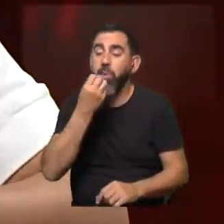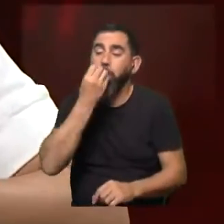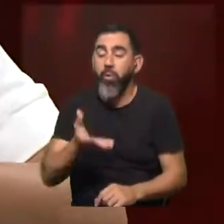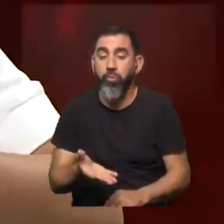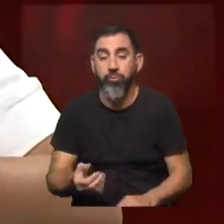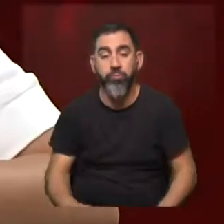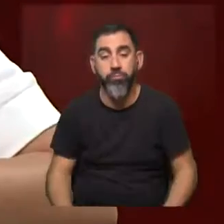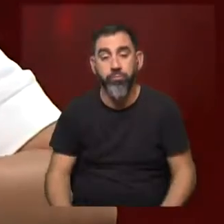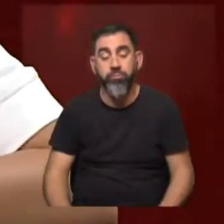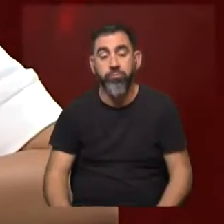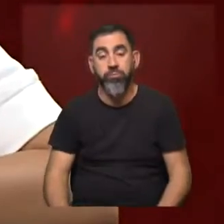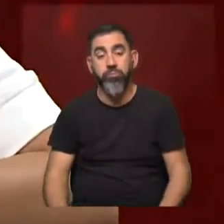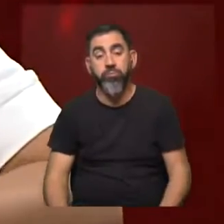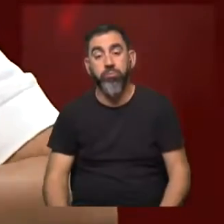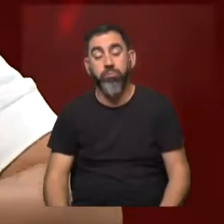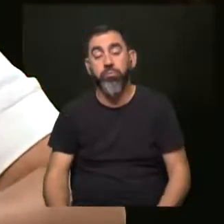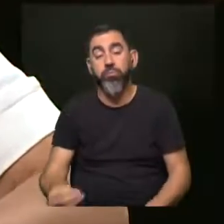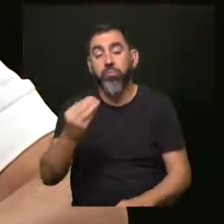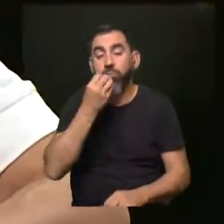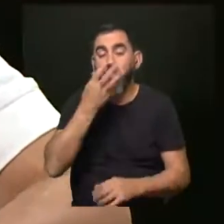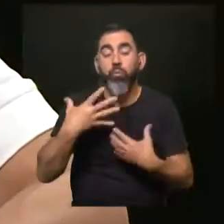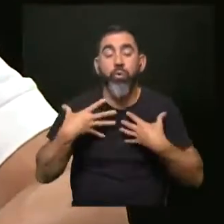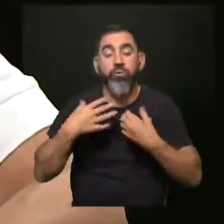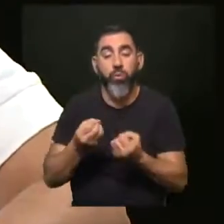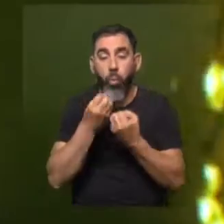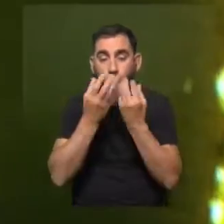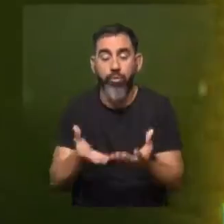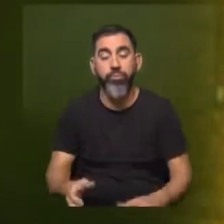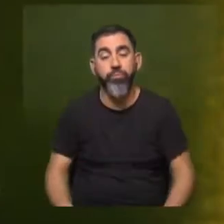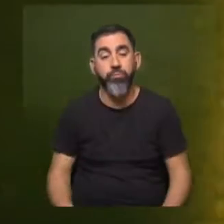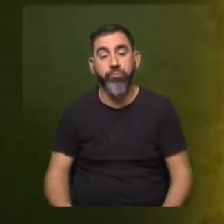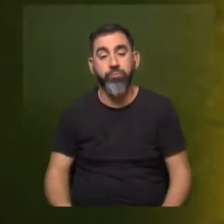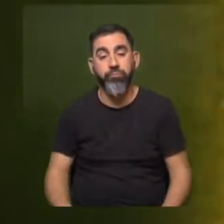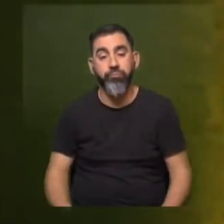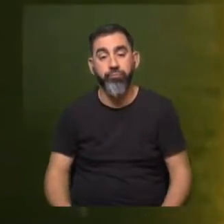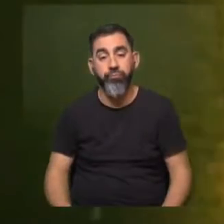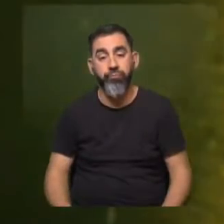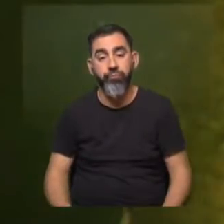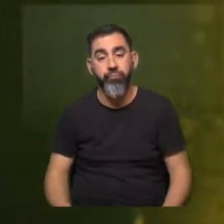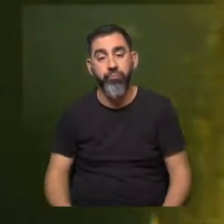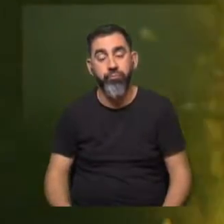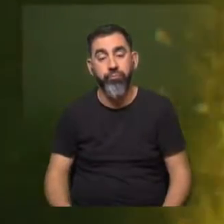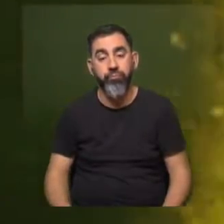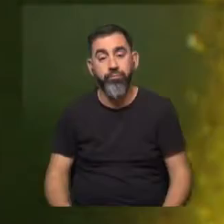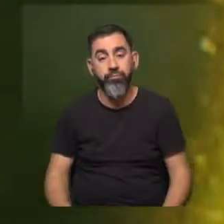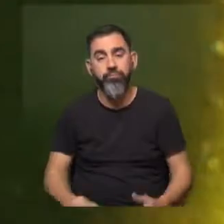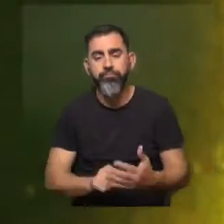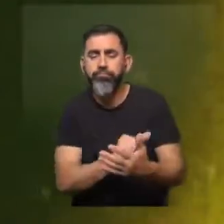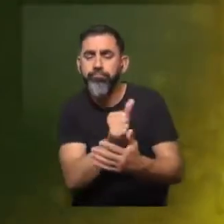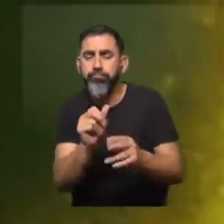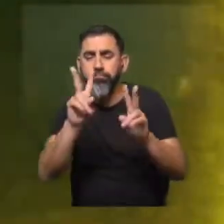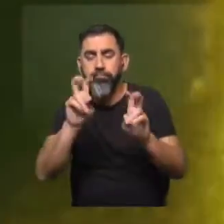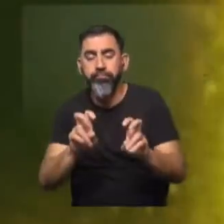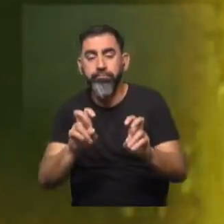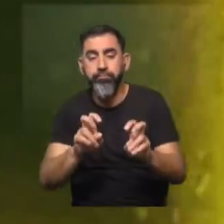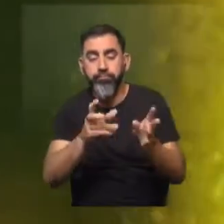¿No? O sea, con alimentos beneficiosos para la salud de alguna manera. Claro. Todo esto, y desde que empezamos a hablar, estamos poniendo